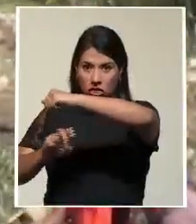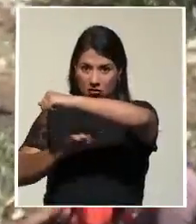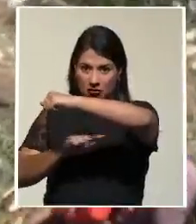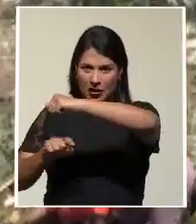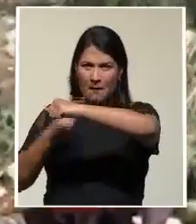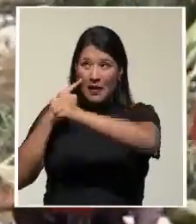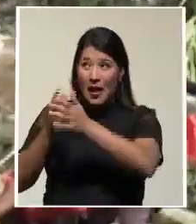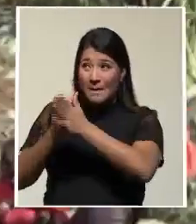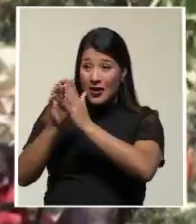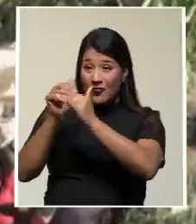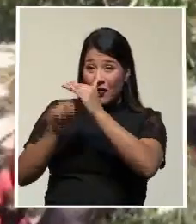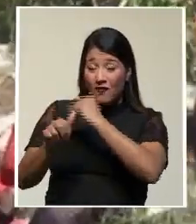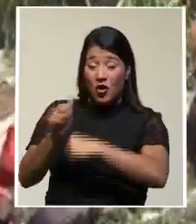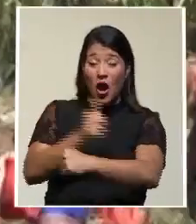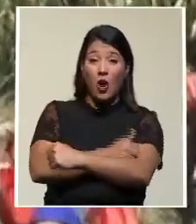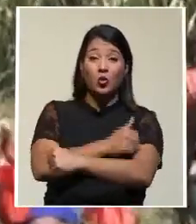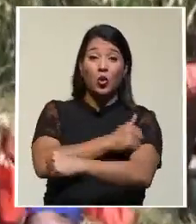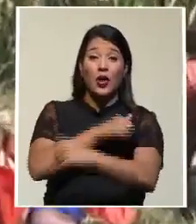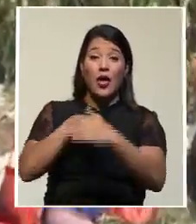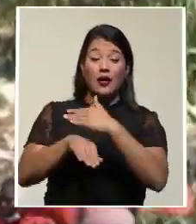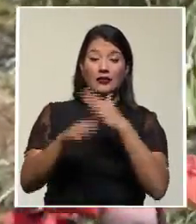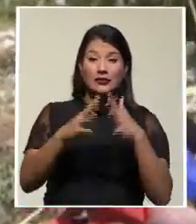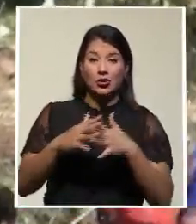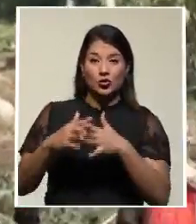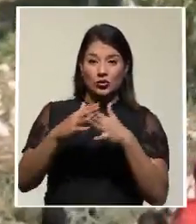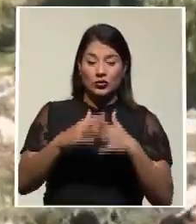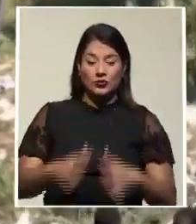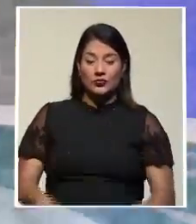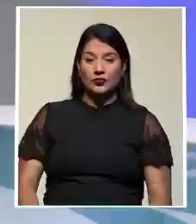pedir refugio a las autoridades estadounidenses.